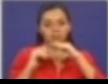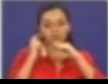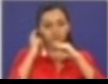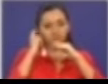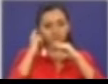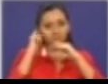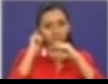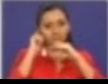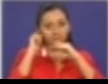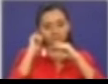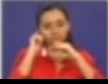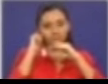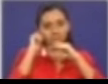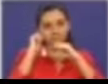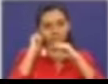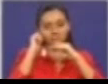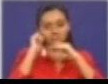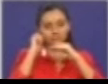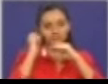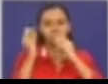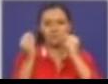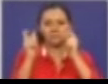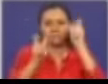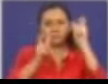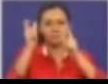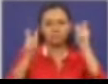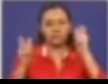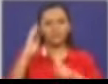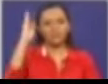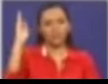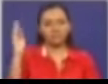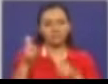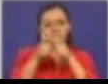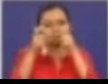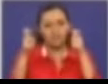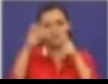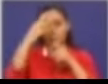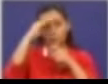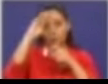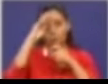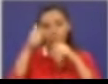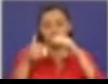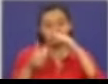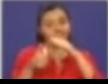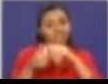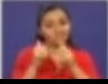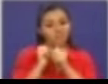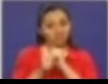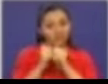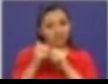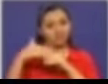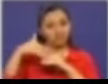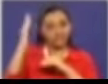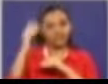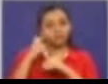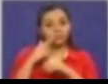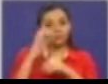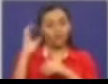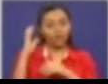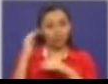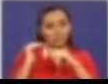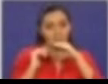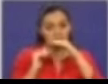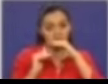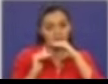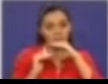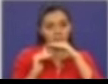20 veces más que Ecuador. Brasil, pues tiene 10 veces más que Ecuador. Cuba, que es una potencia, ha desarrollado el deporte hace 50 años. Colombia, que